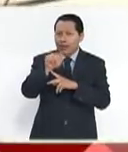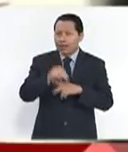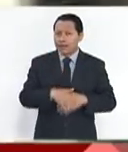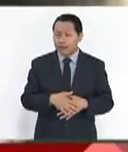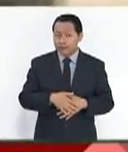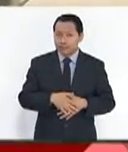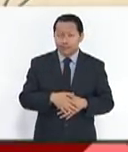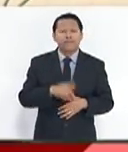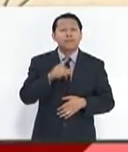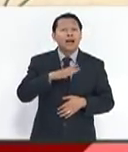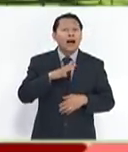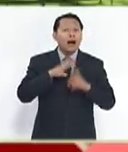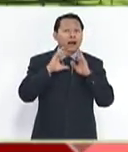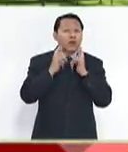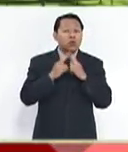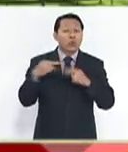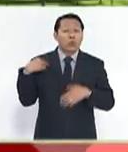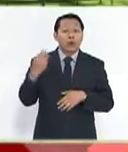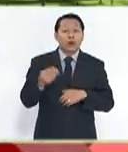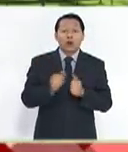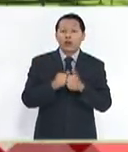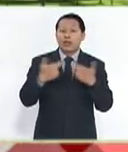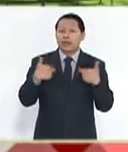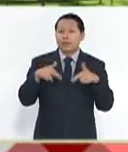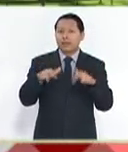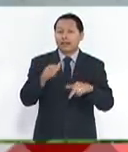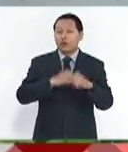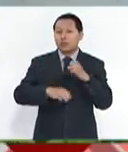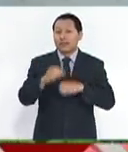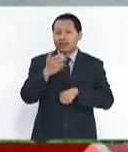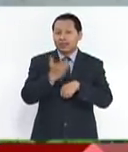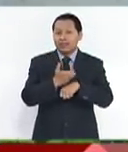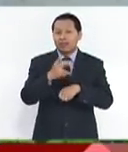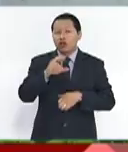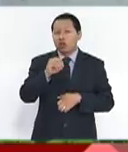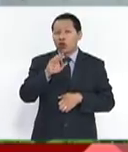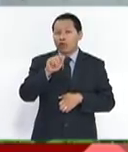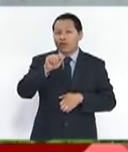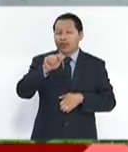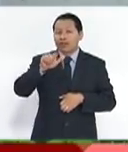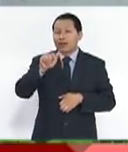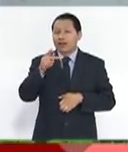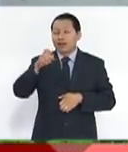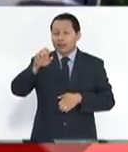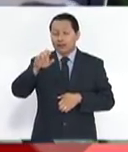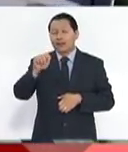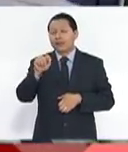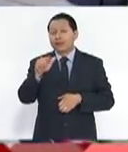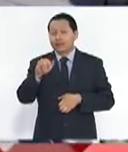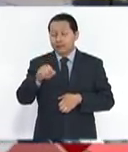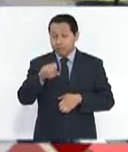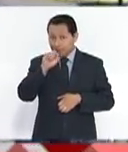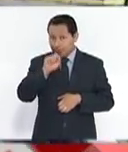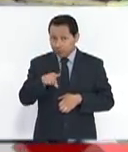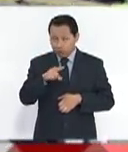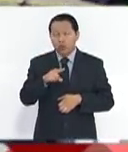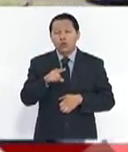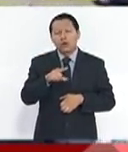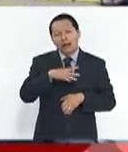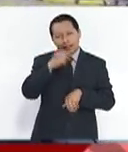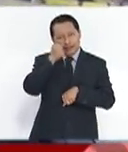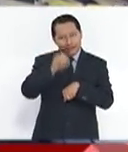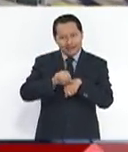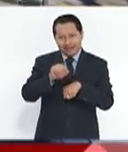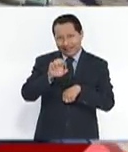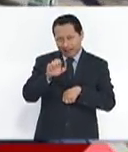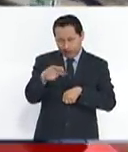Norte. Tras una reunión en Washington con el representante comercial de los Estados Unidos, Robert Lighthizer, Guajardo resaltó